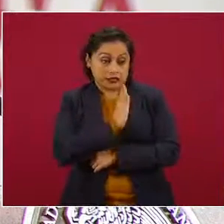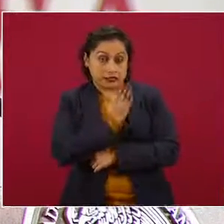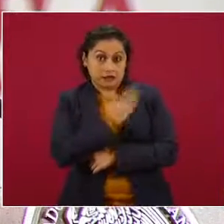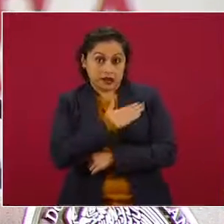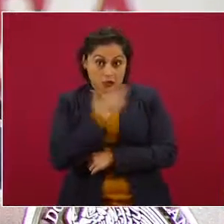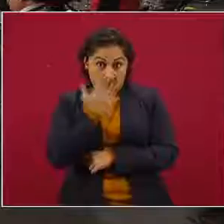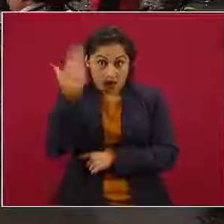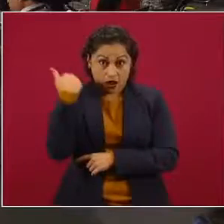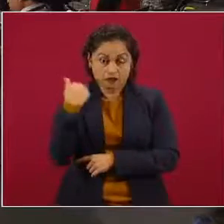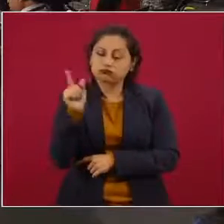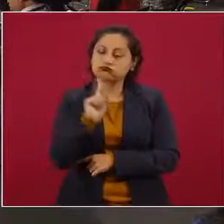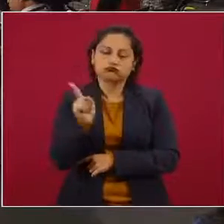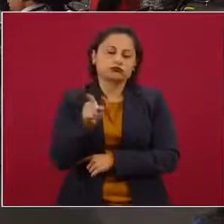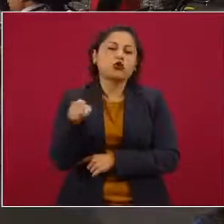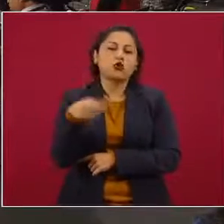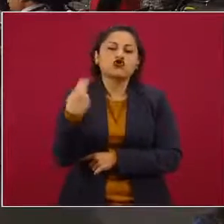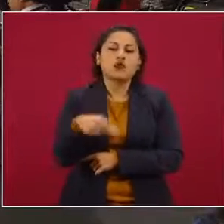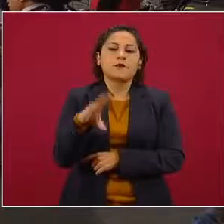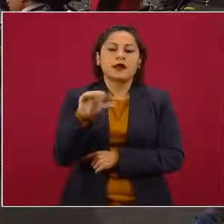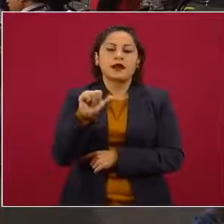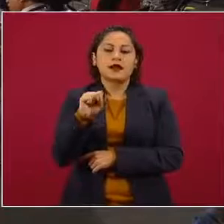Castilla.